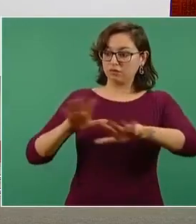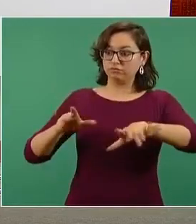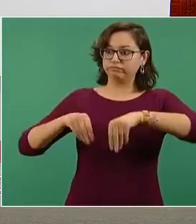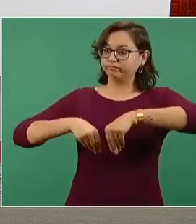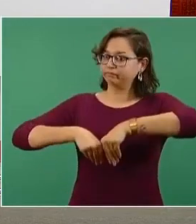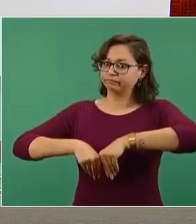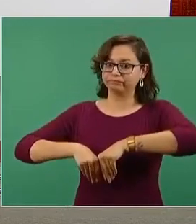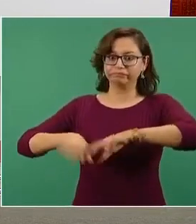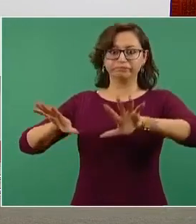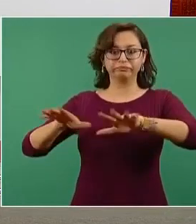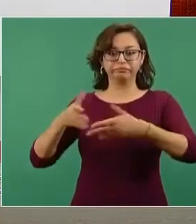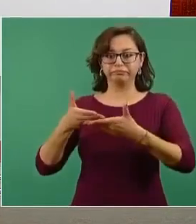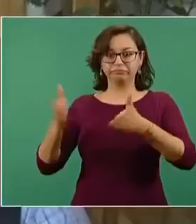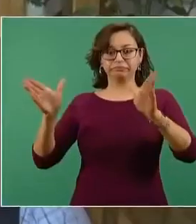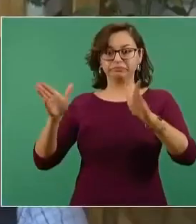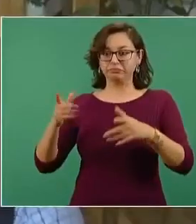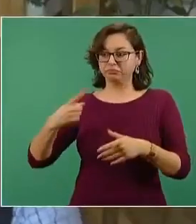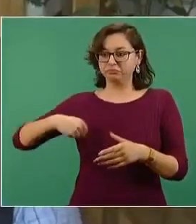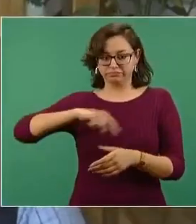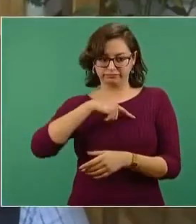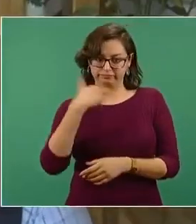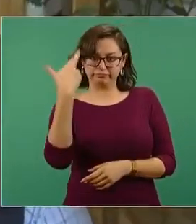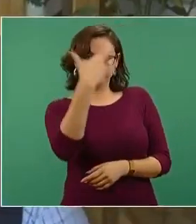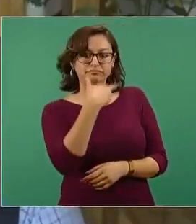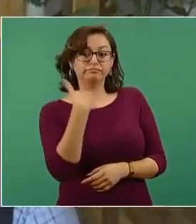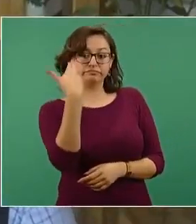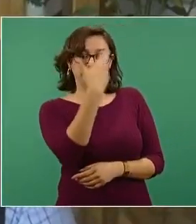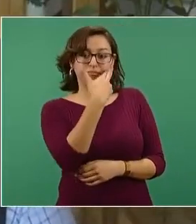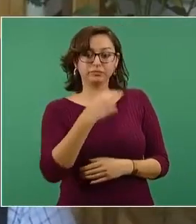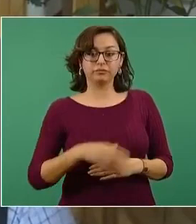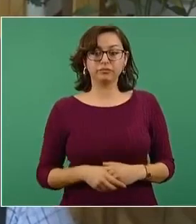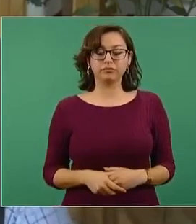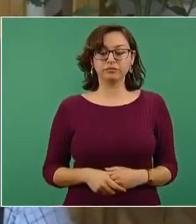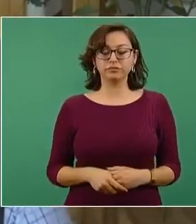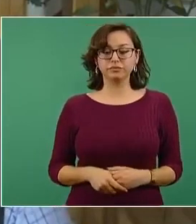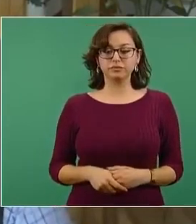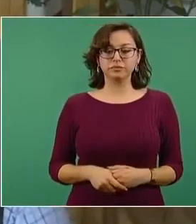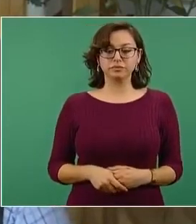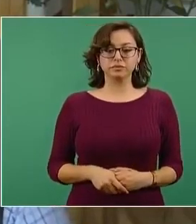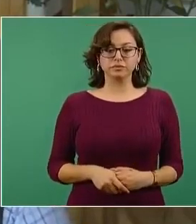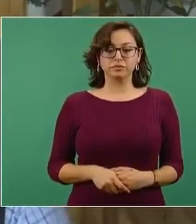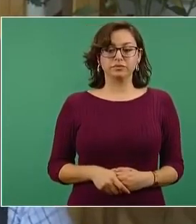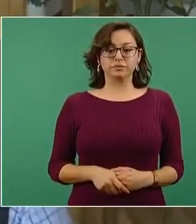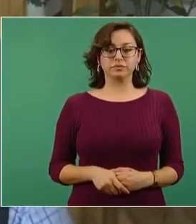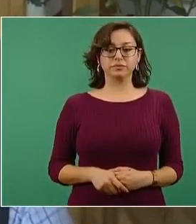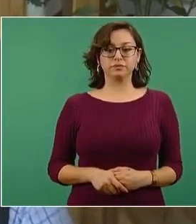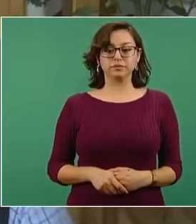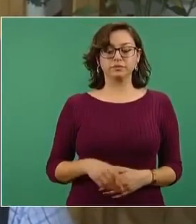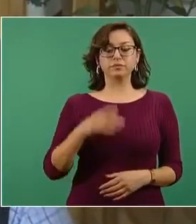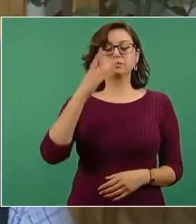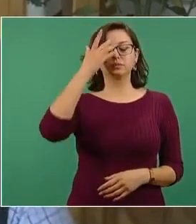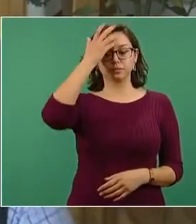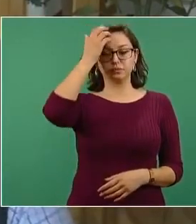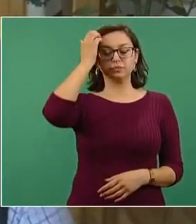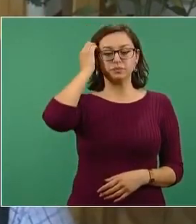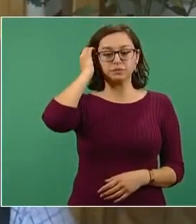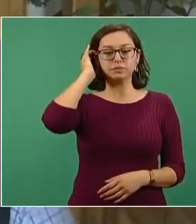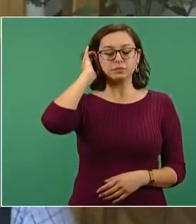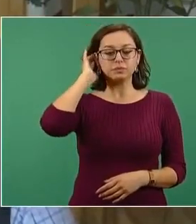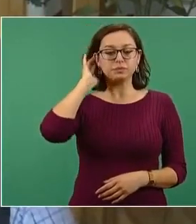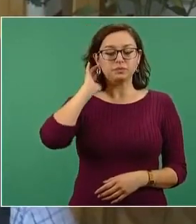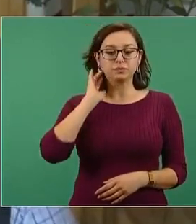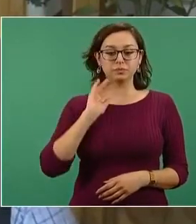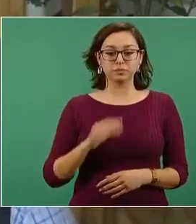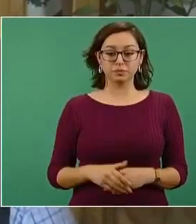estos. Sí, definitivamente, justo lo que comentaba de contar con esta plataforma de